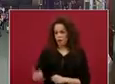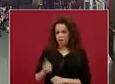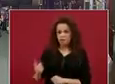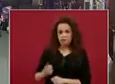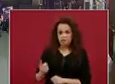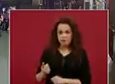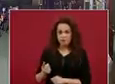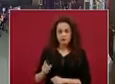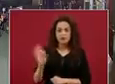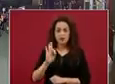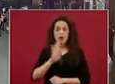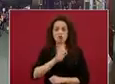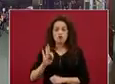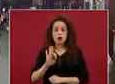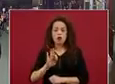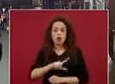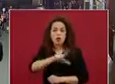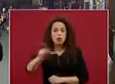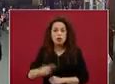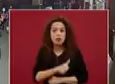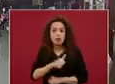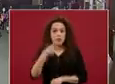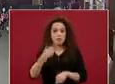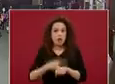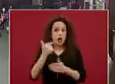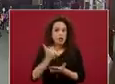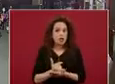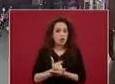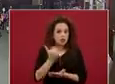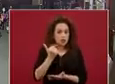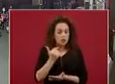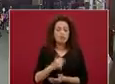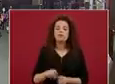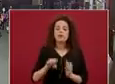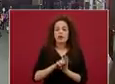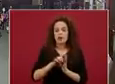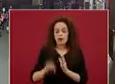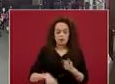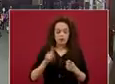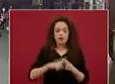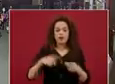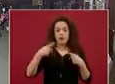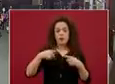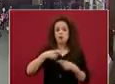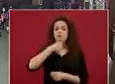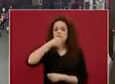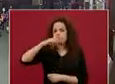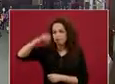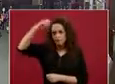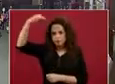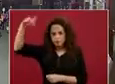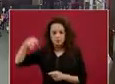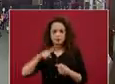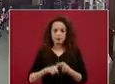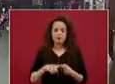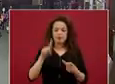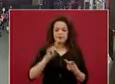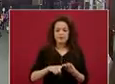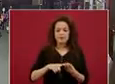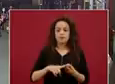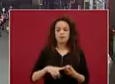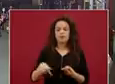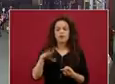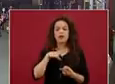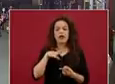como ya los hemos mencionado, personas adultas mayores, personas que vivan con alguna